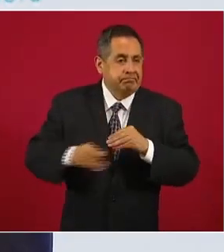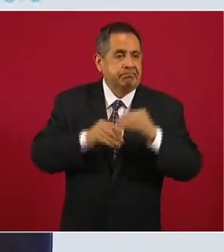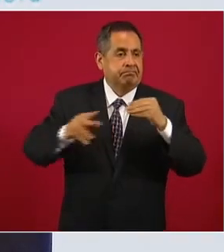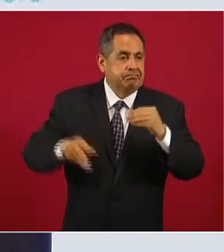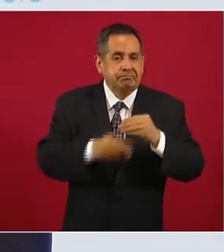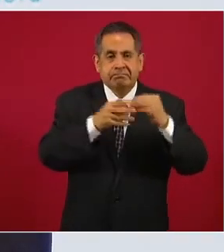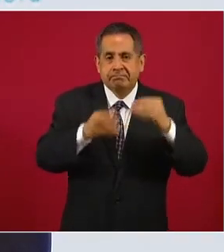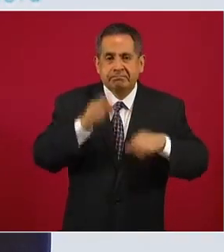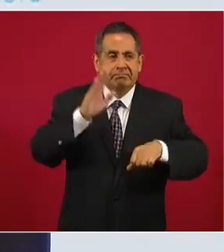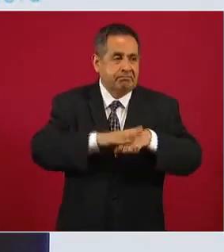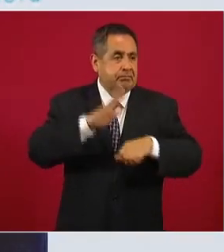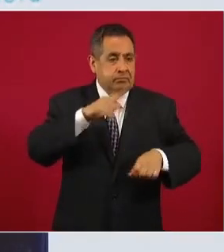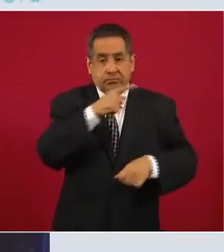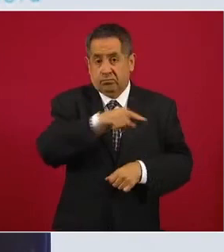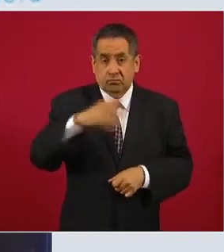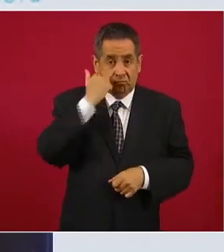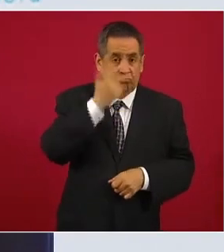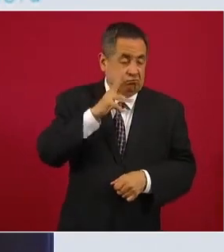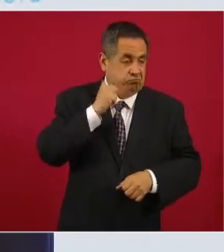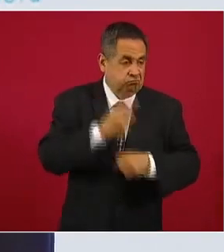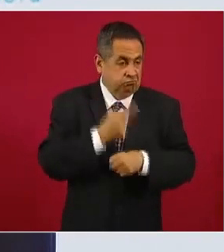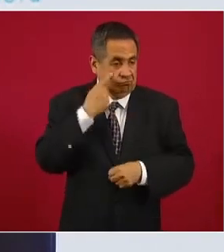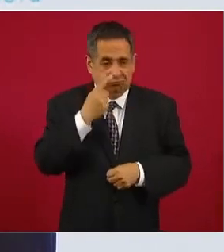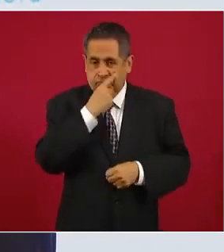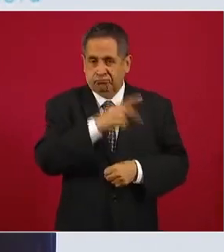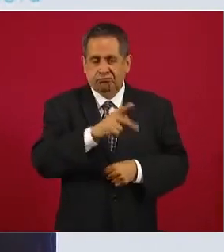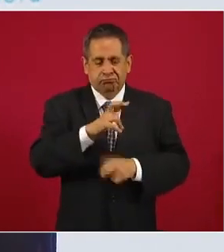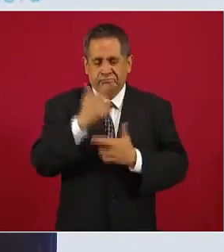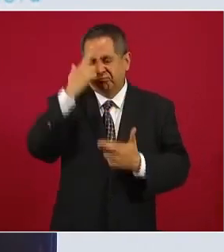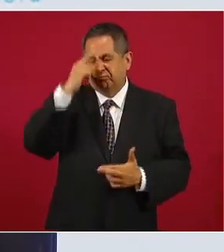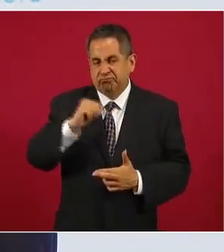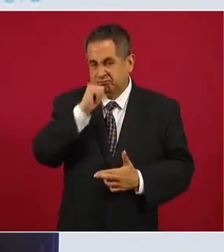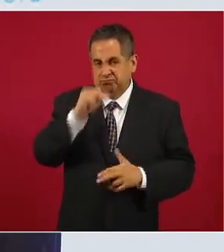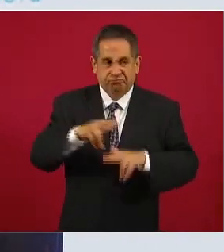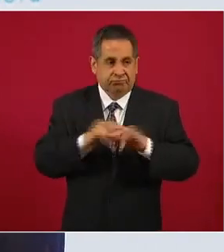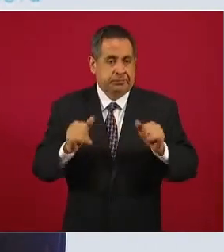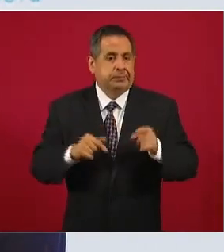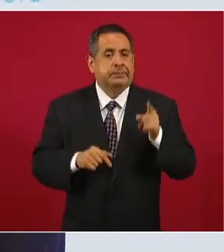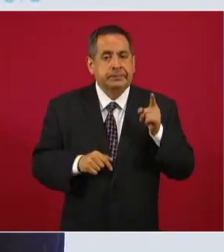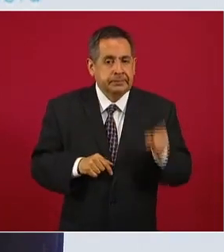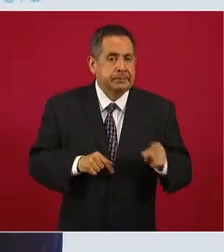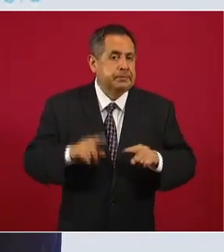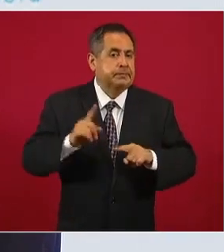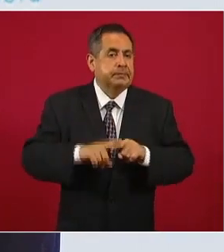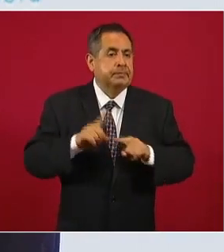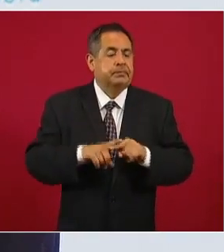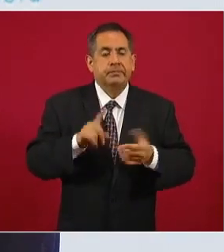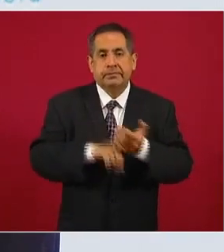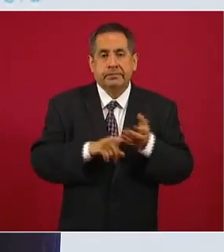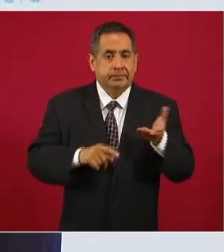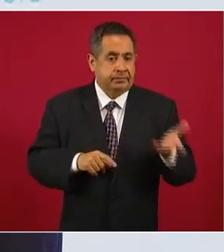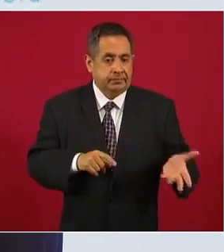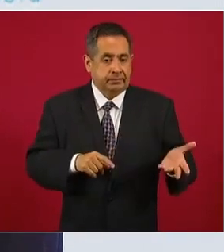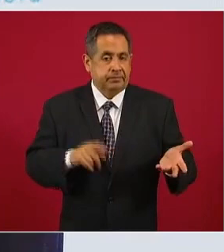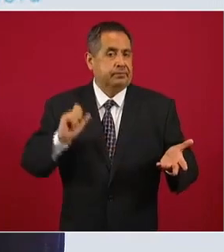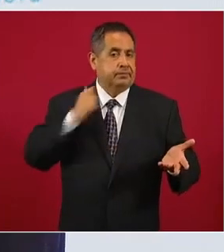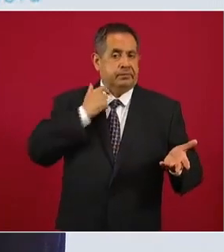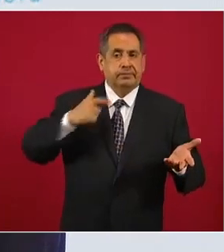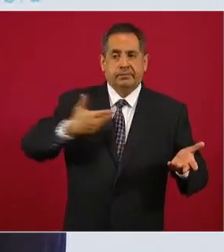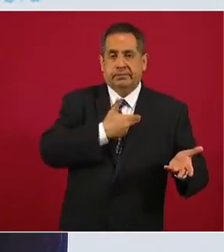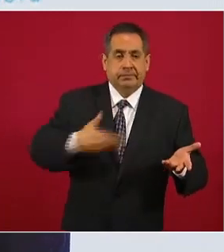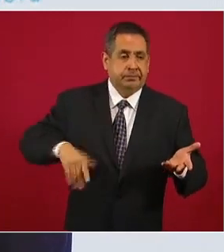de actos voluntarios irracionales por parte de quienes lo